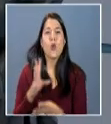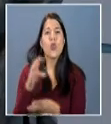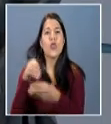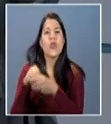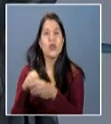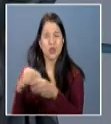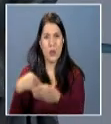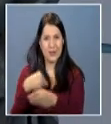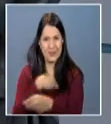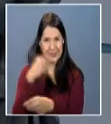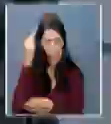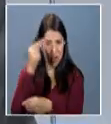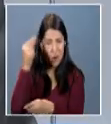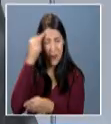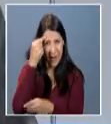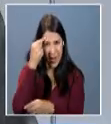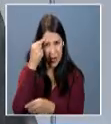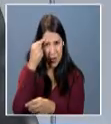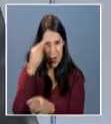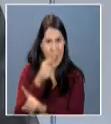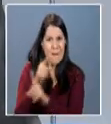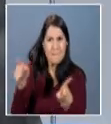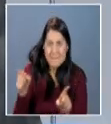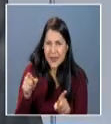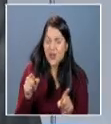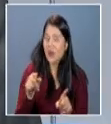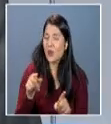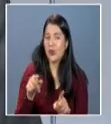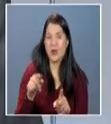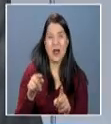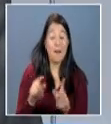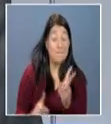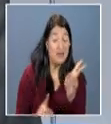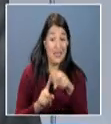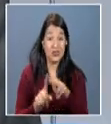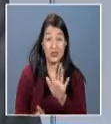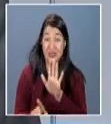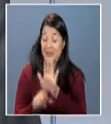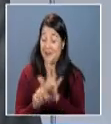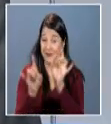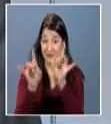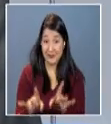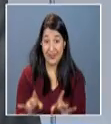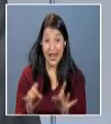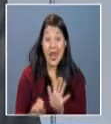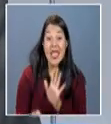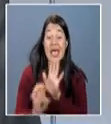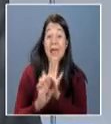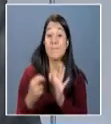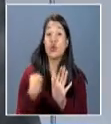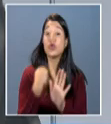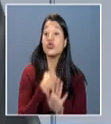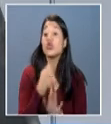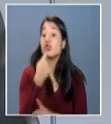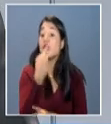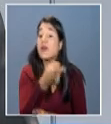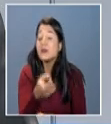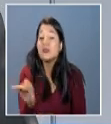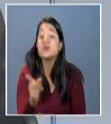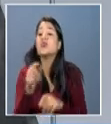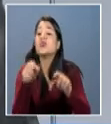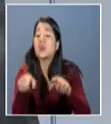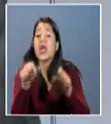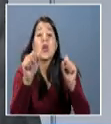Justicia. Bueno, ya ahorita se va, pero eso ha sido nefasto, o sea, absolutamente ha sido nefasto. El ejemplo que le estamos dando a los delincuentes de que fácilmente van a poder